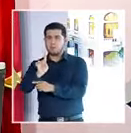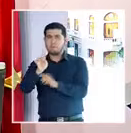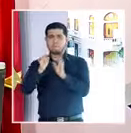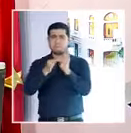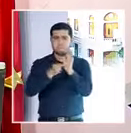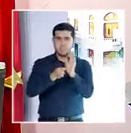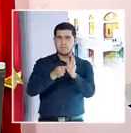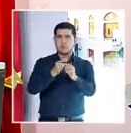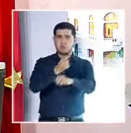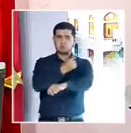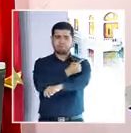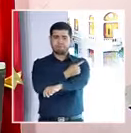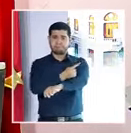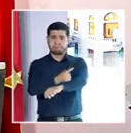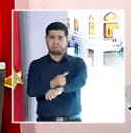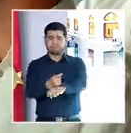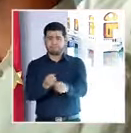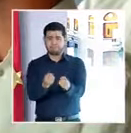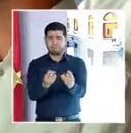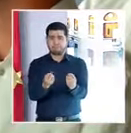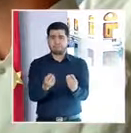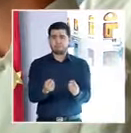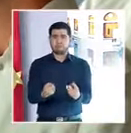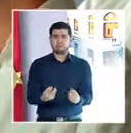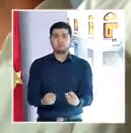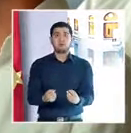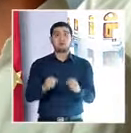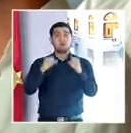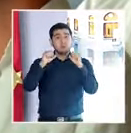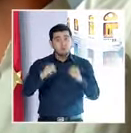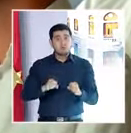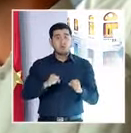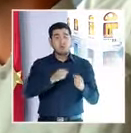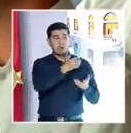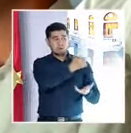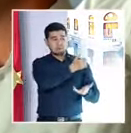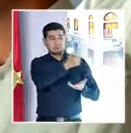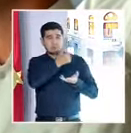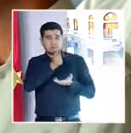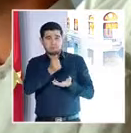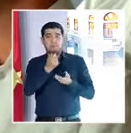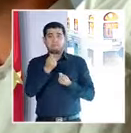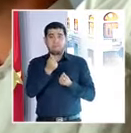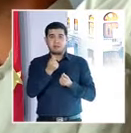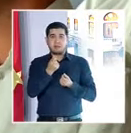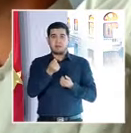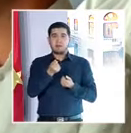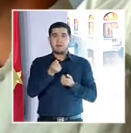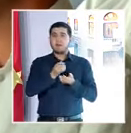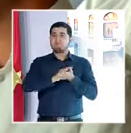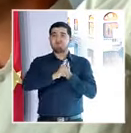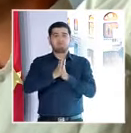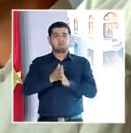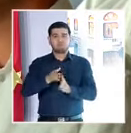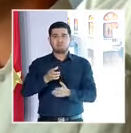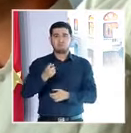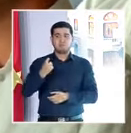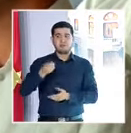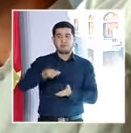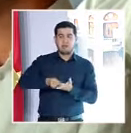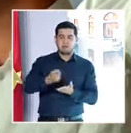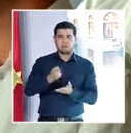91.900 millones de pesos se hayan obtenido para cancelar la deuda al departamento y